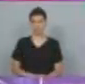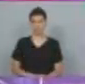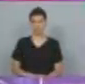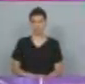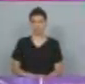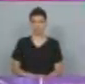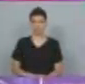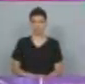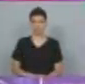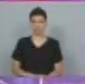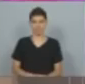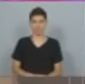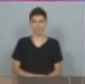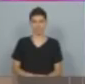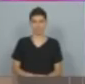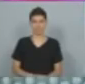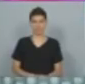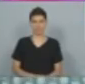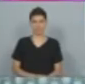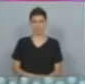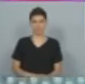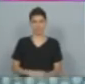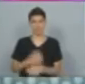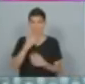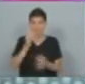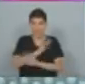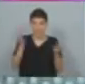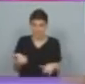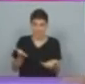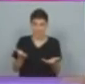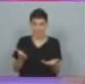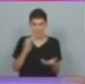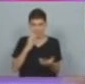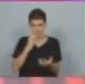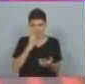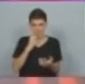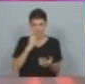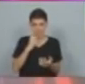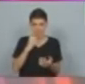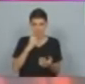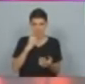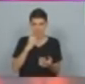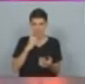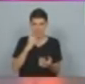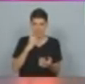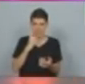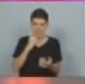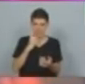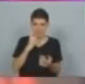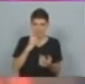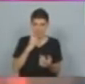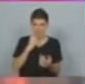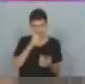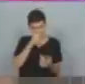La vida, si fuera preciso por mí. ¡Nadie sabe nada! ¡Nadie sabe nada! Que si no estoy a tu lado, esas